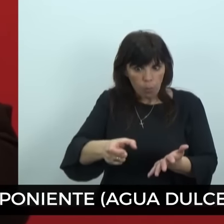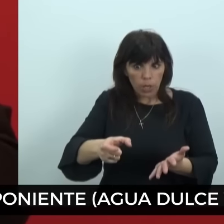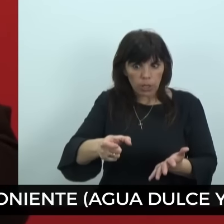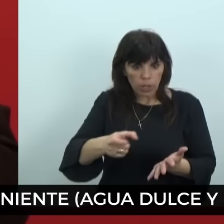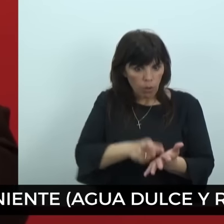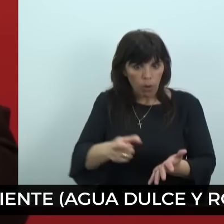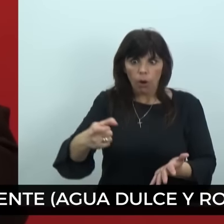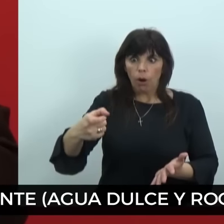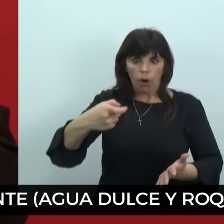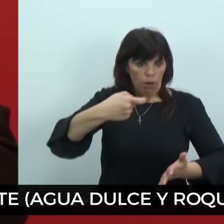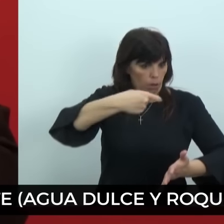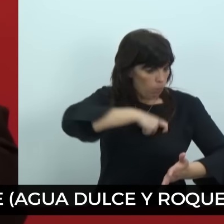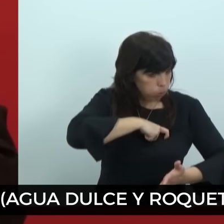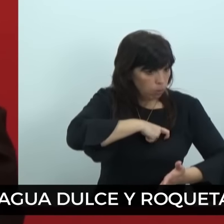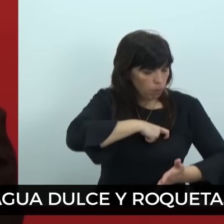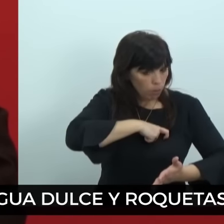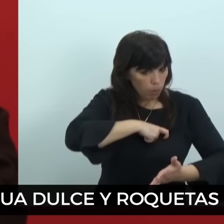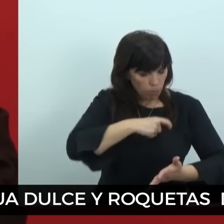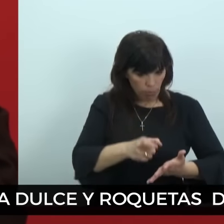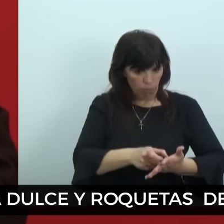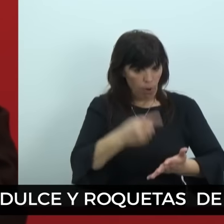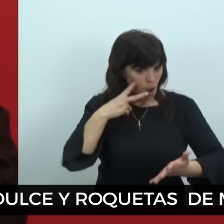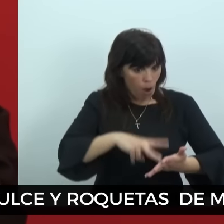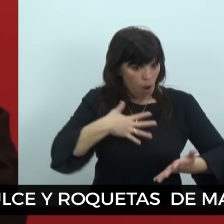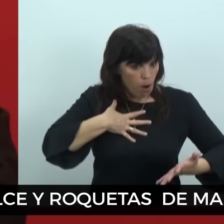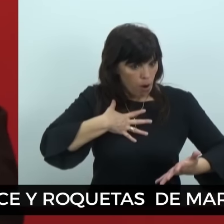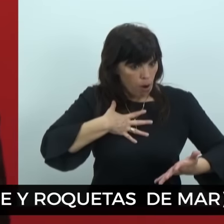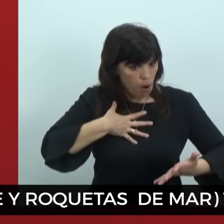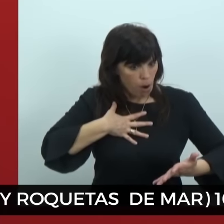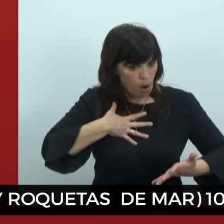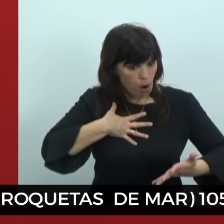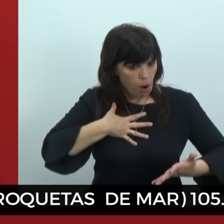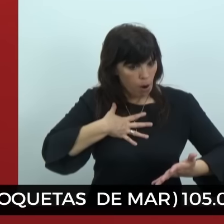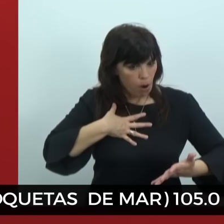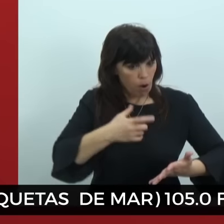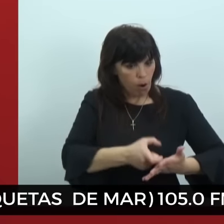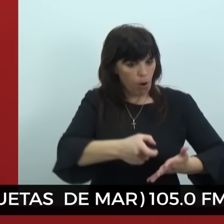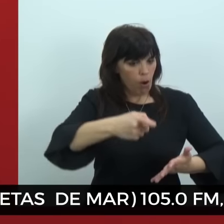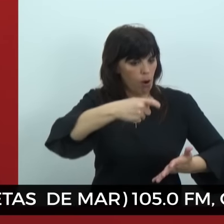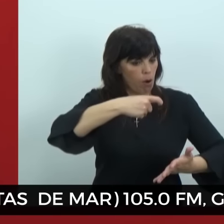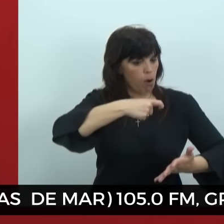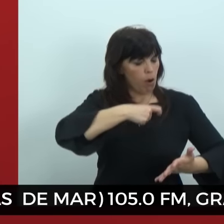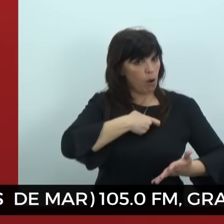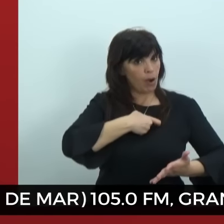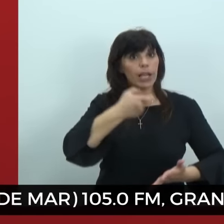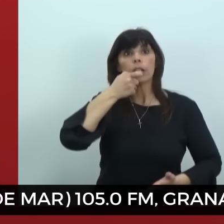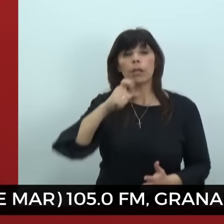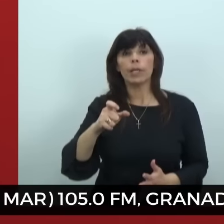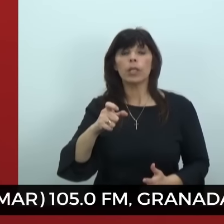te queda impactado, un versículo. Ese versículo le llaman el pan nuestro de cada